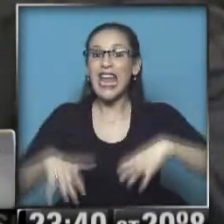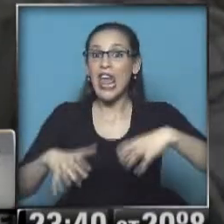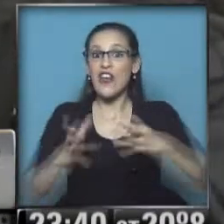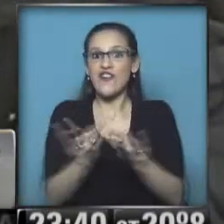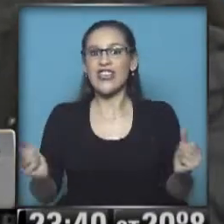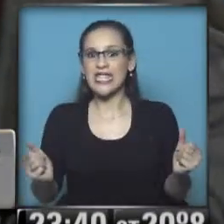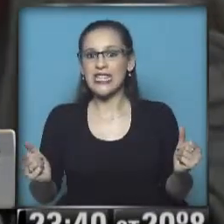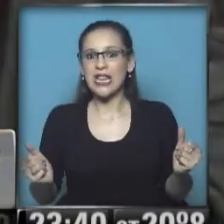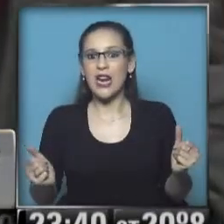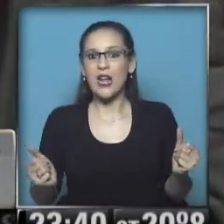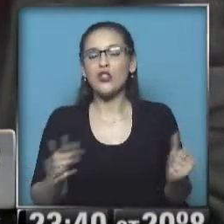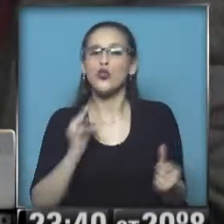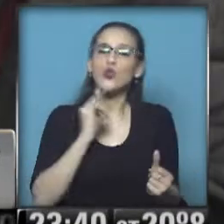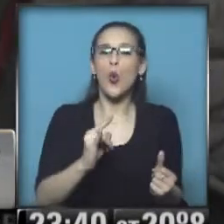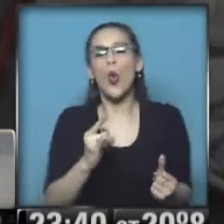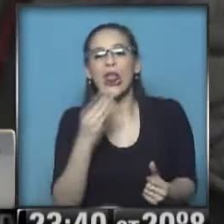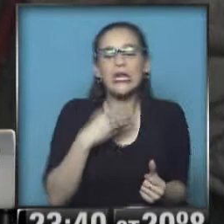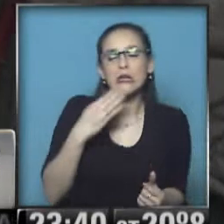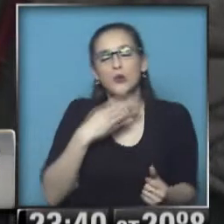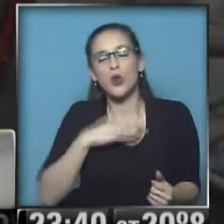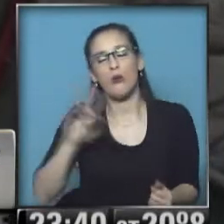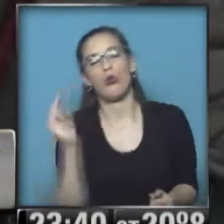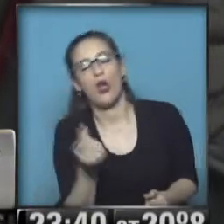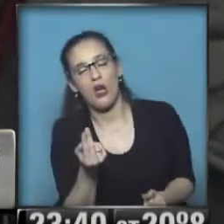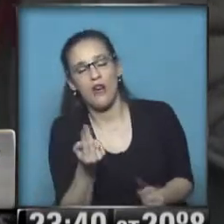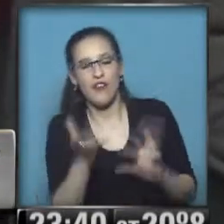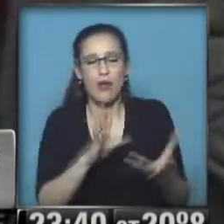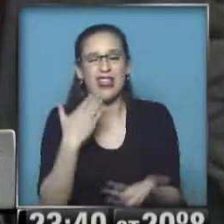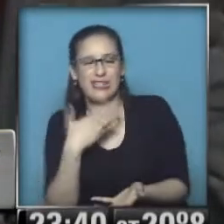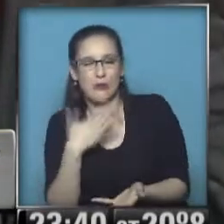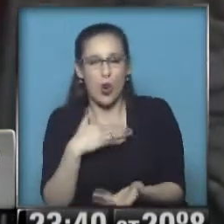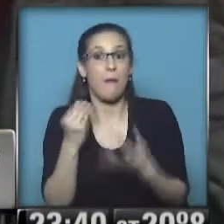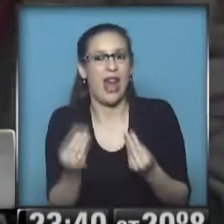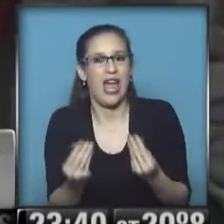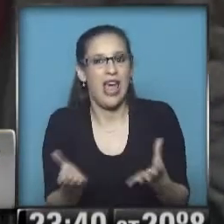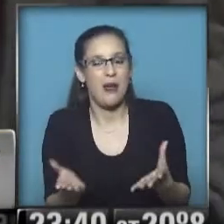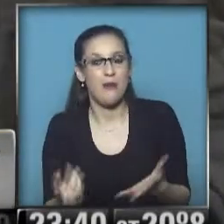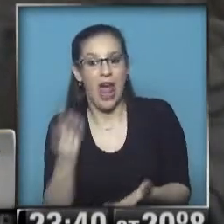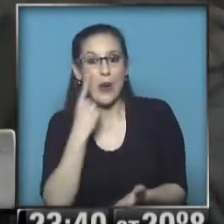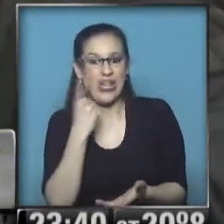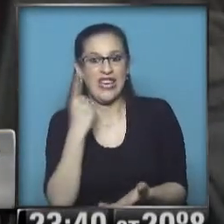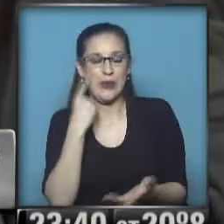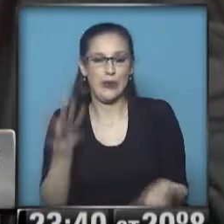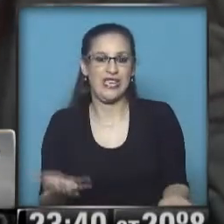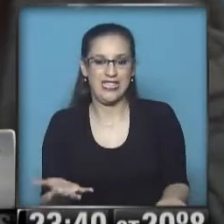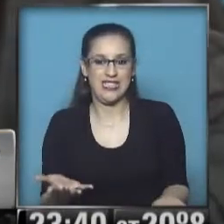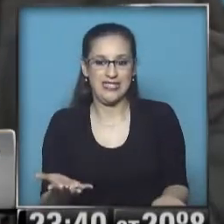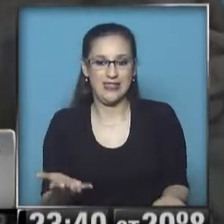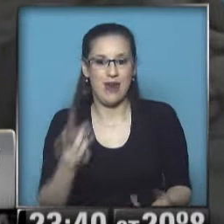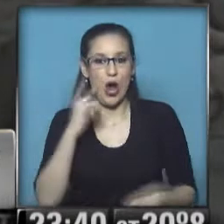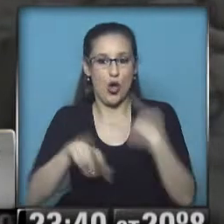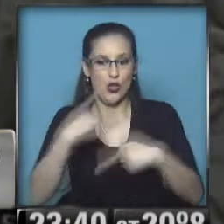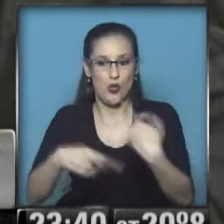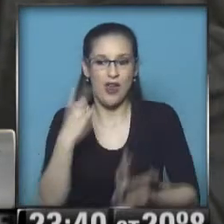el muerto, efectivamente, para lograr estar con vida hasta el más no poder, hasta que